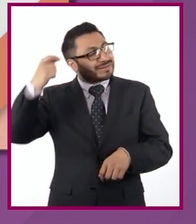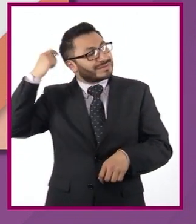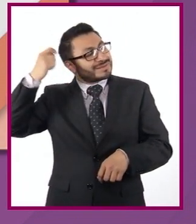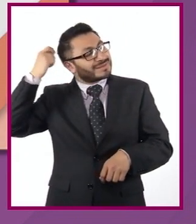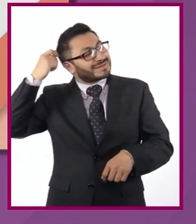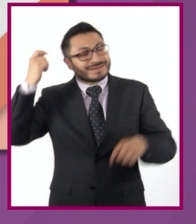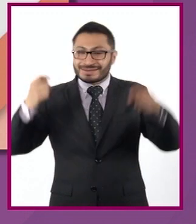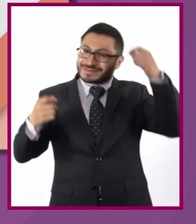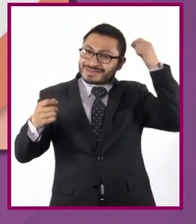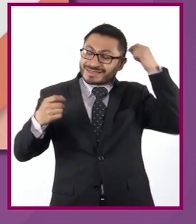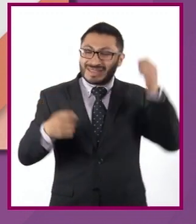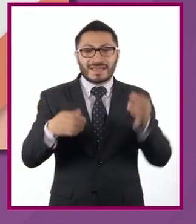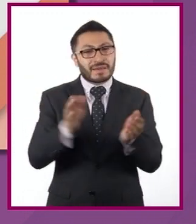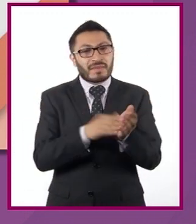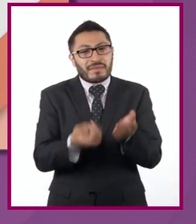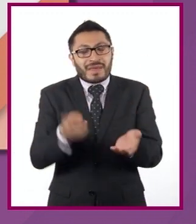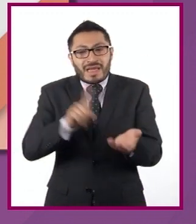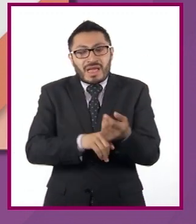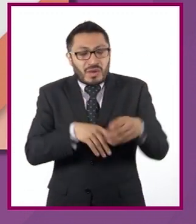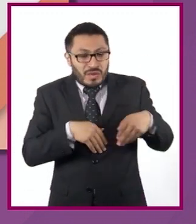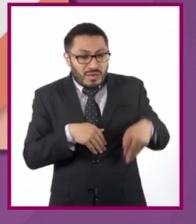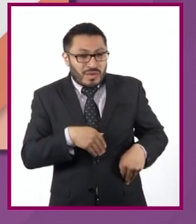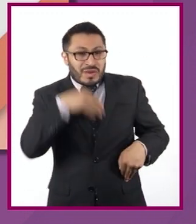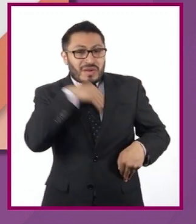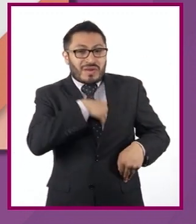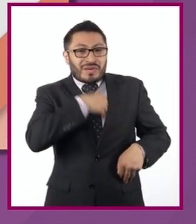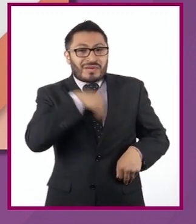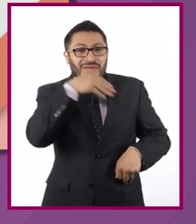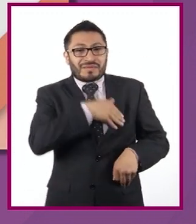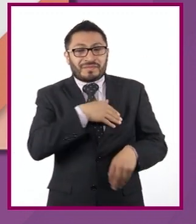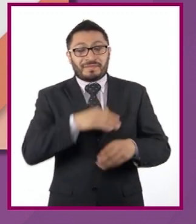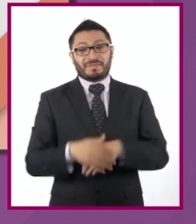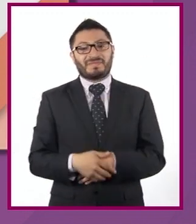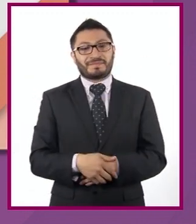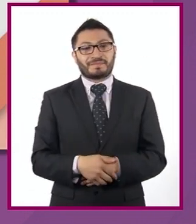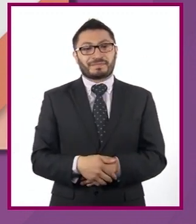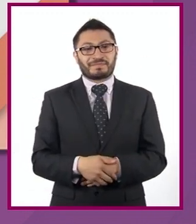un papelito dentro del bolsillo de mi blusa.